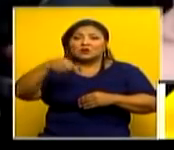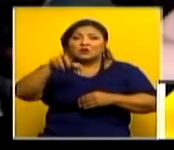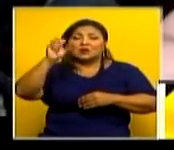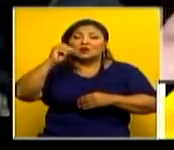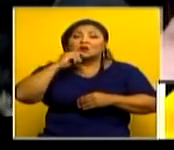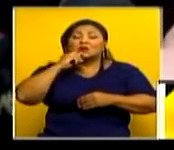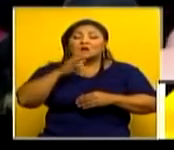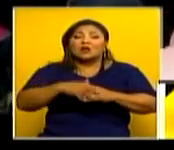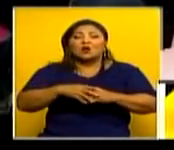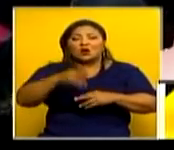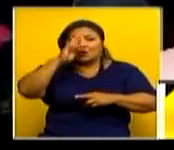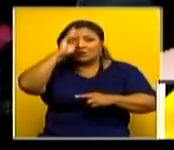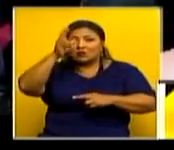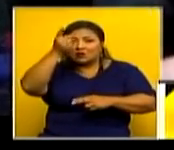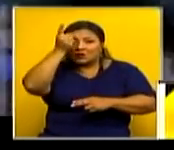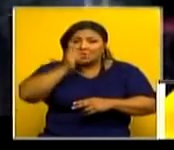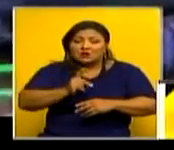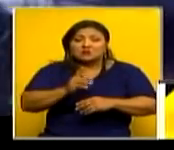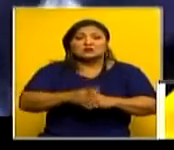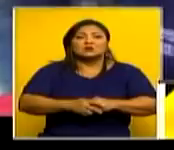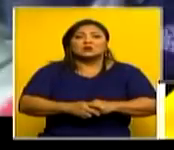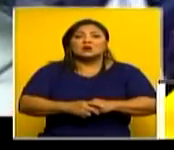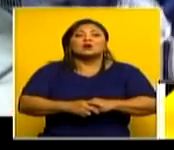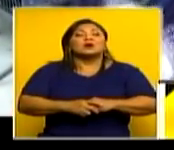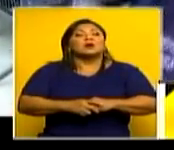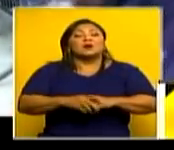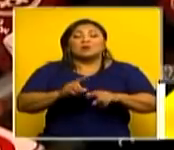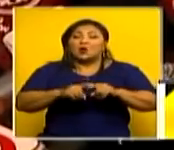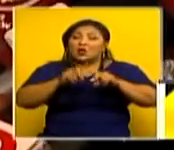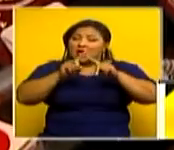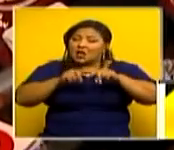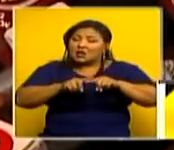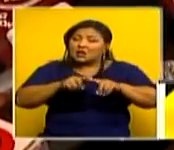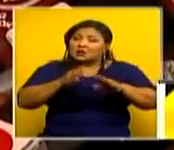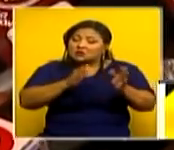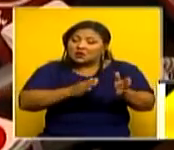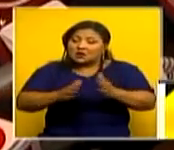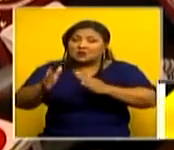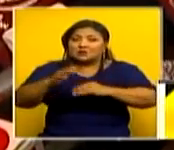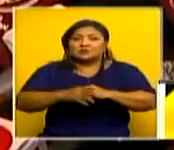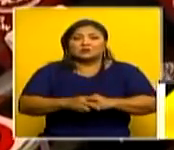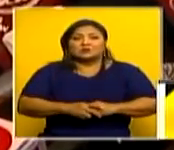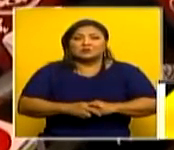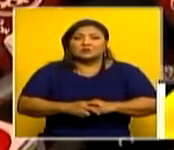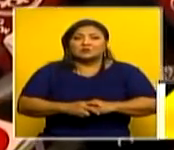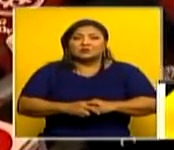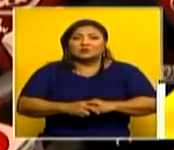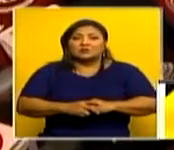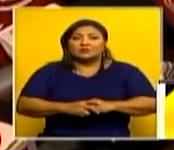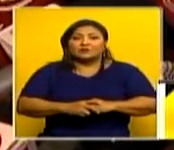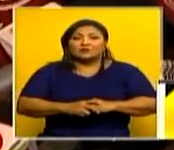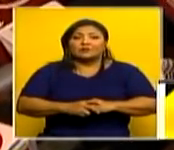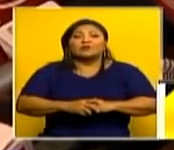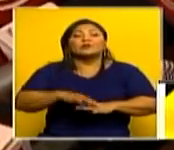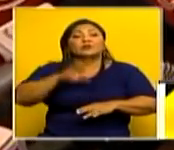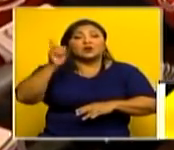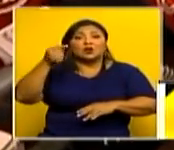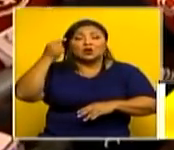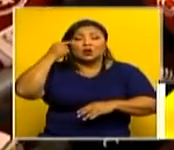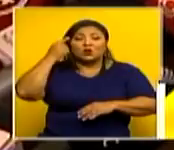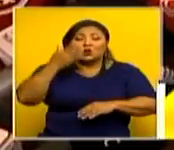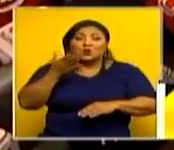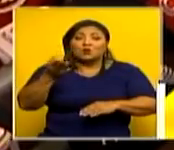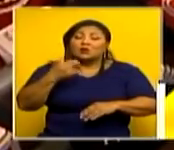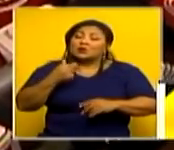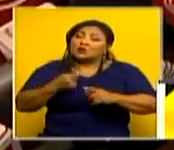gobierno respetará la decisión, pero que se analizarán otras medidas. El gobierno no se va a quedar inmóvil, la Cancillería tampoco. Y